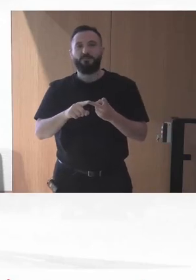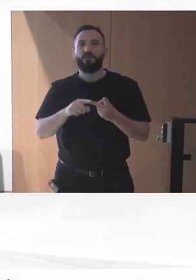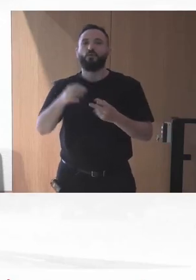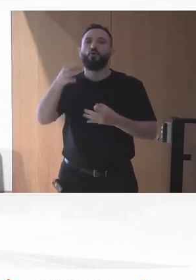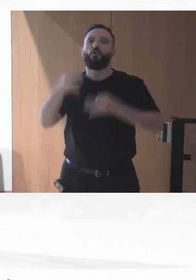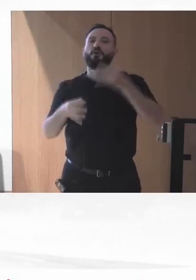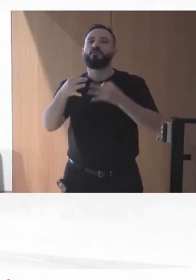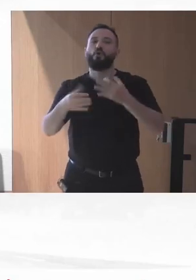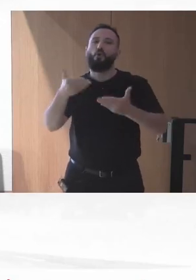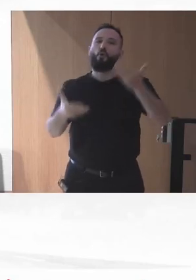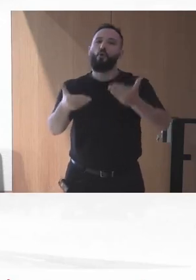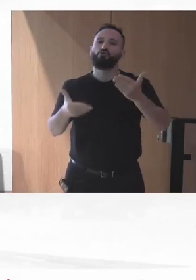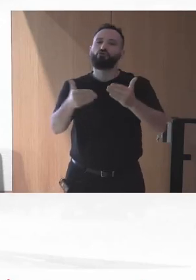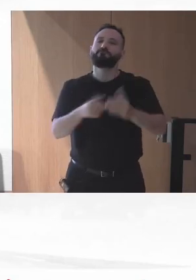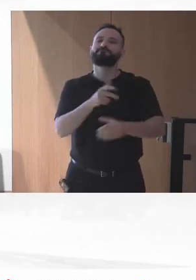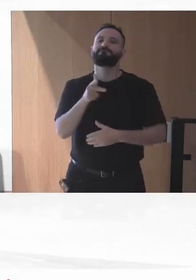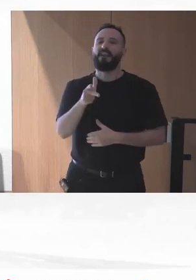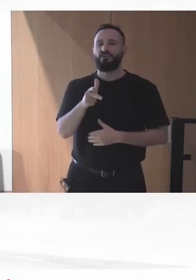de un juicio justo.